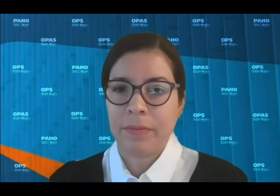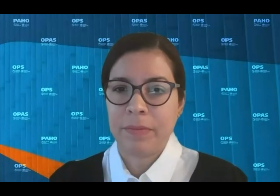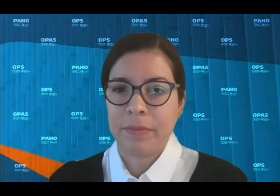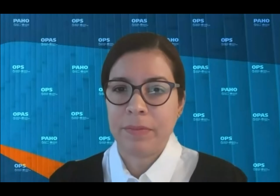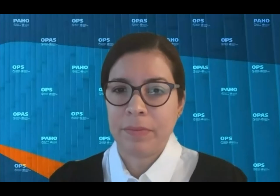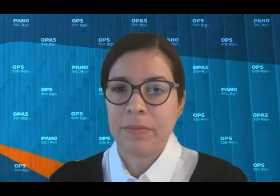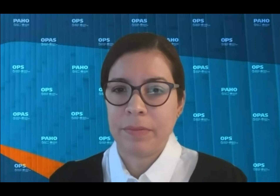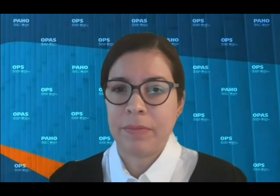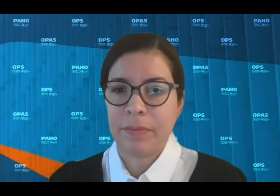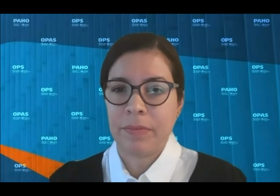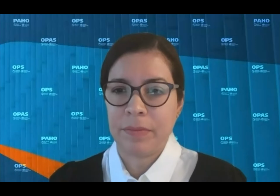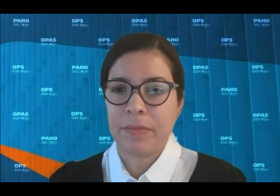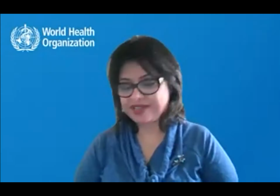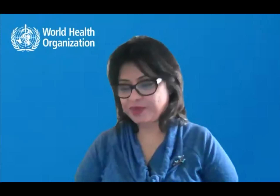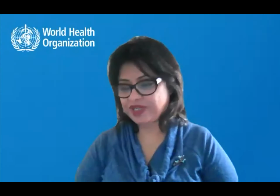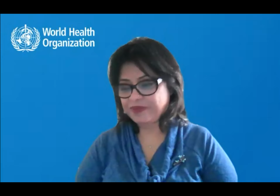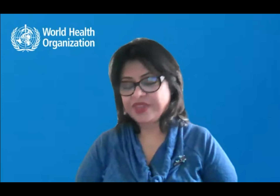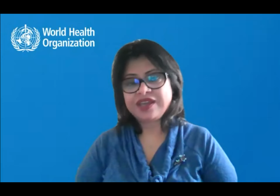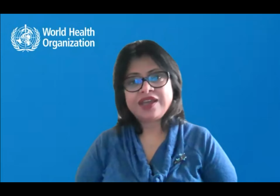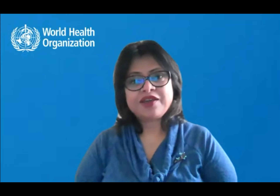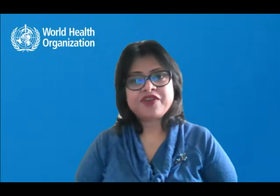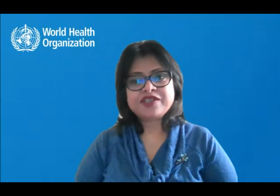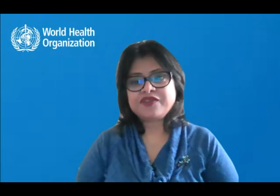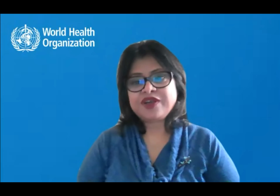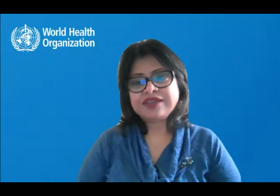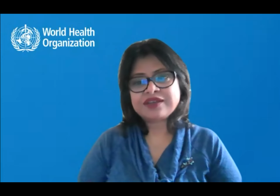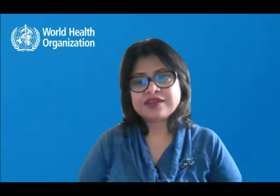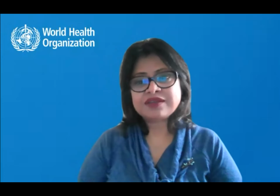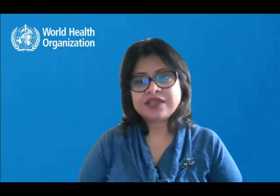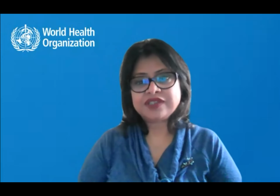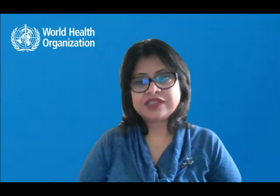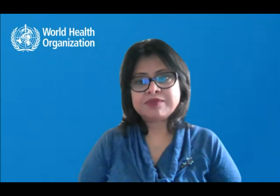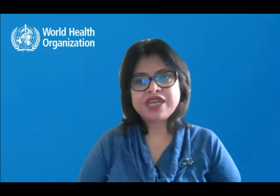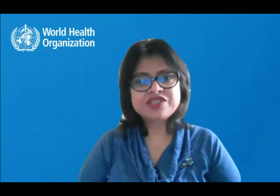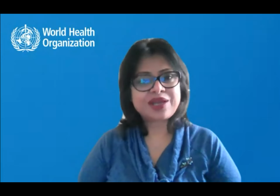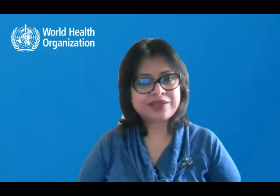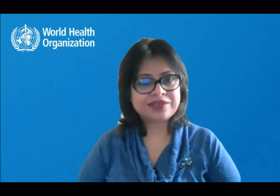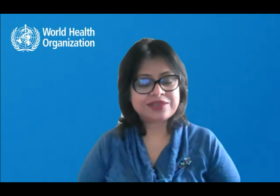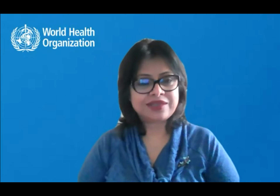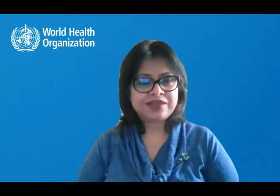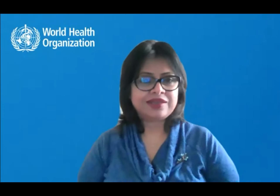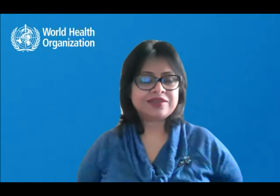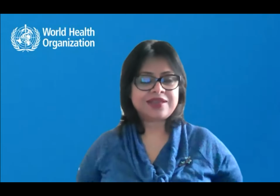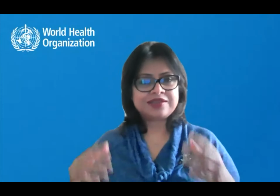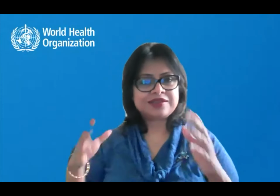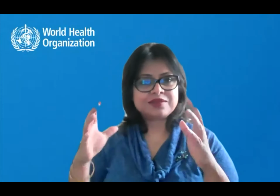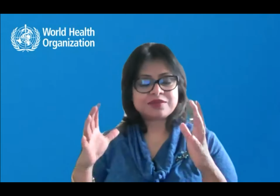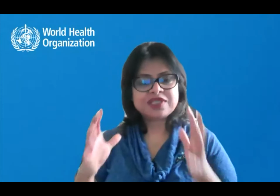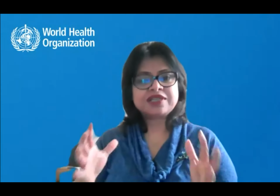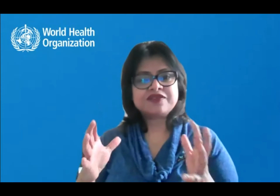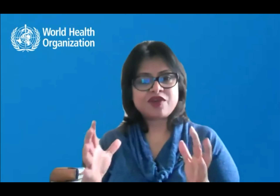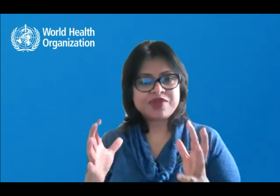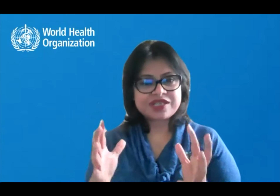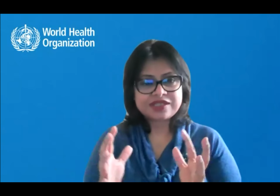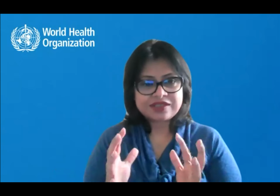día. Acá es donde tenemos el problema y acá es donde tenemos que encontrar la solución. Primero que todo, a nivel país, el gran